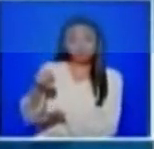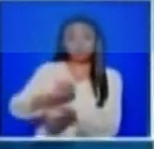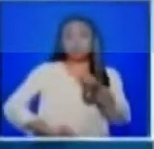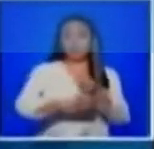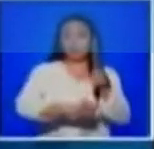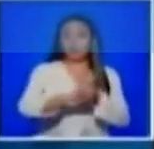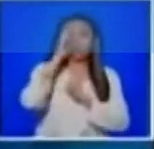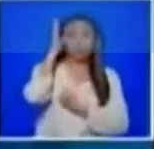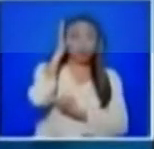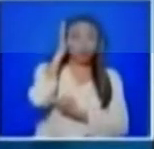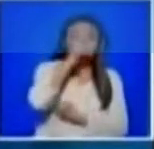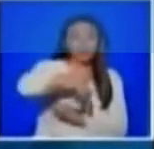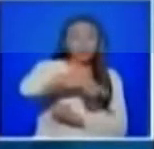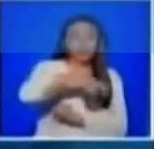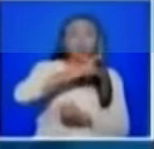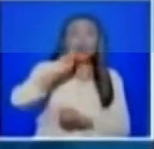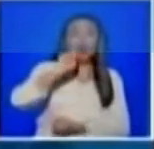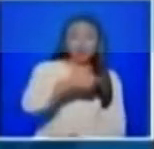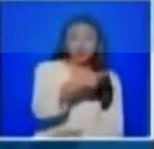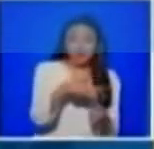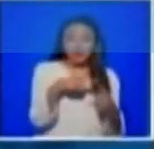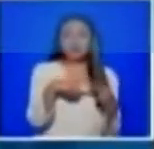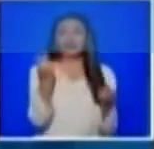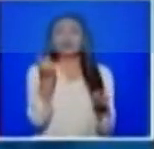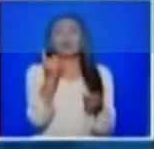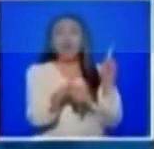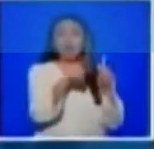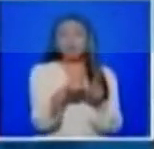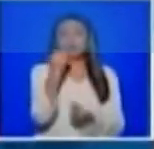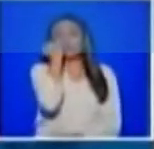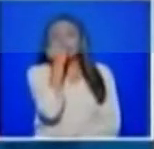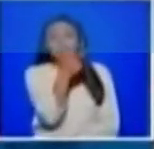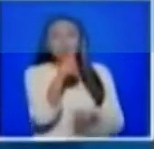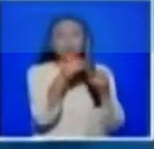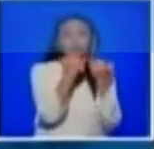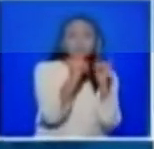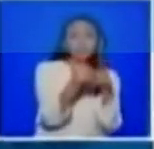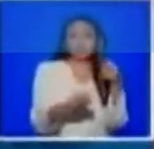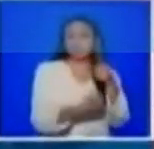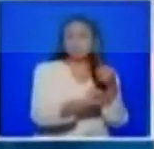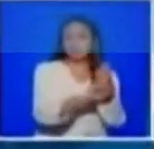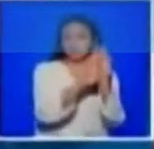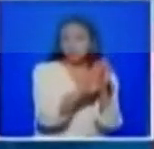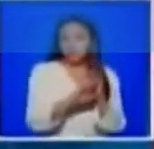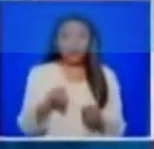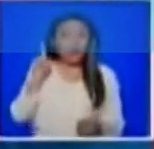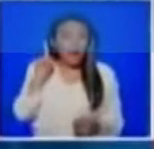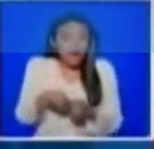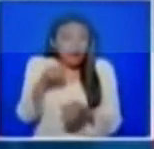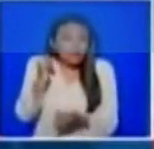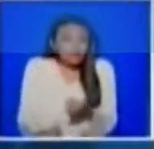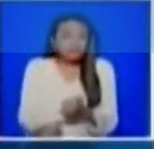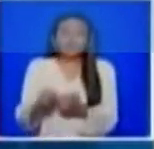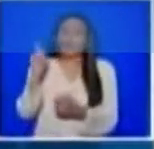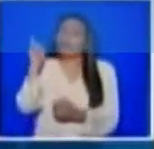al correísmo, las dos alas de Pachacuti, los disidentes de Izquierda Democrática y algunos independientes, quienes hasta el final